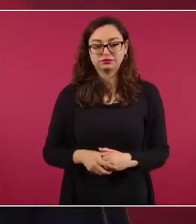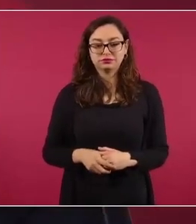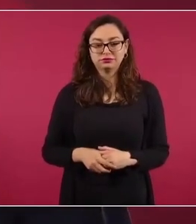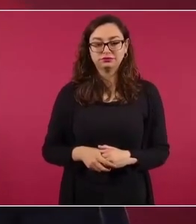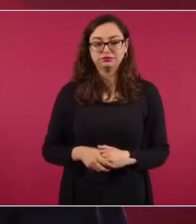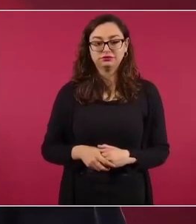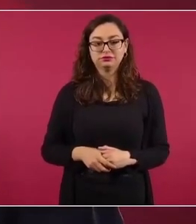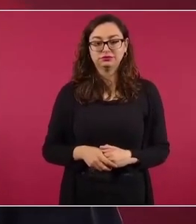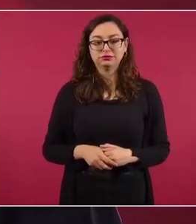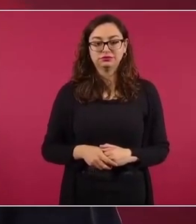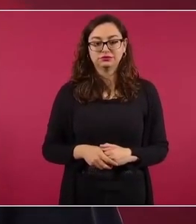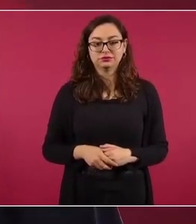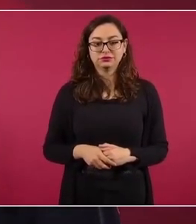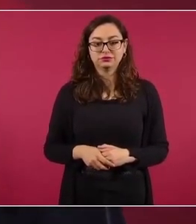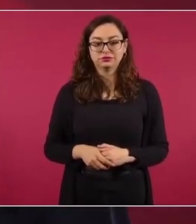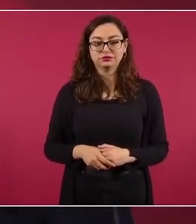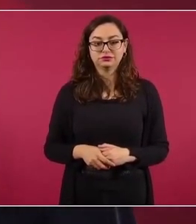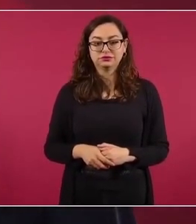No hay nada